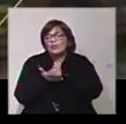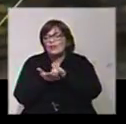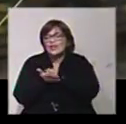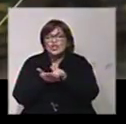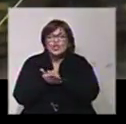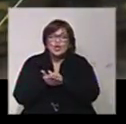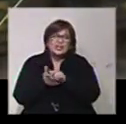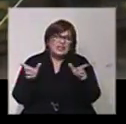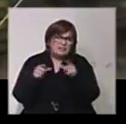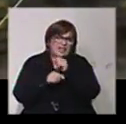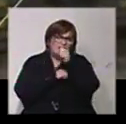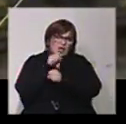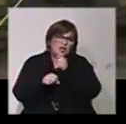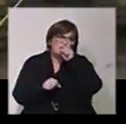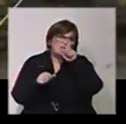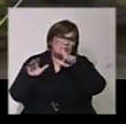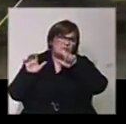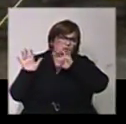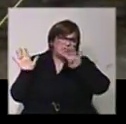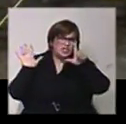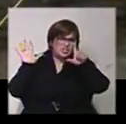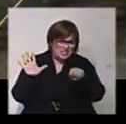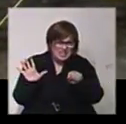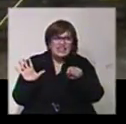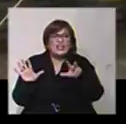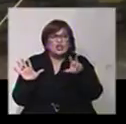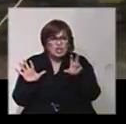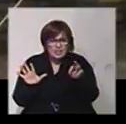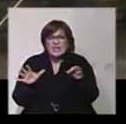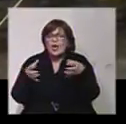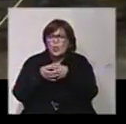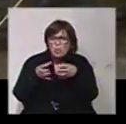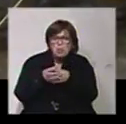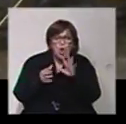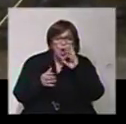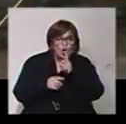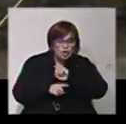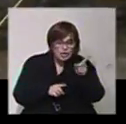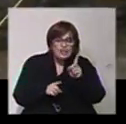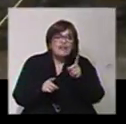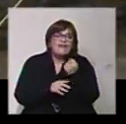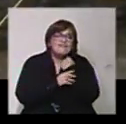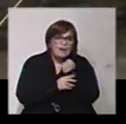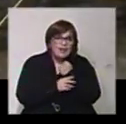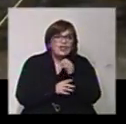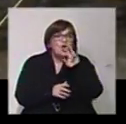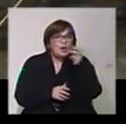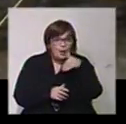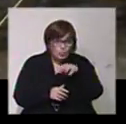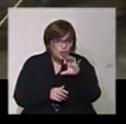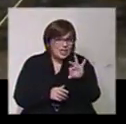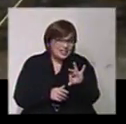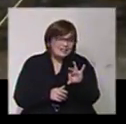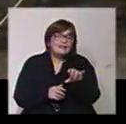de los 70, 80, hablando de bandas como los Cro-Max o mismo, no sé, fanático de los Ramones, así que el loco